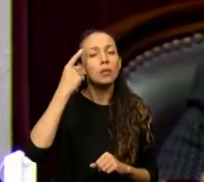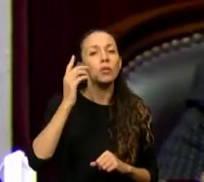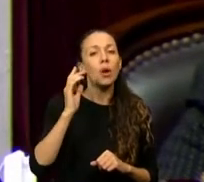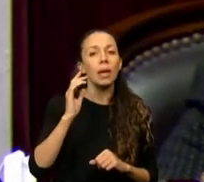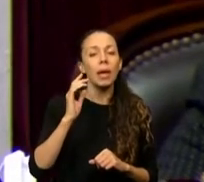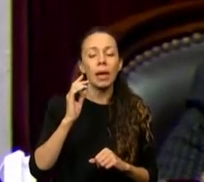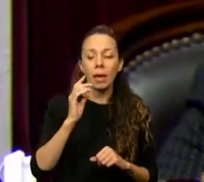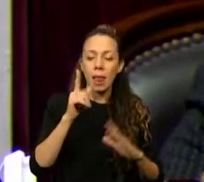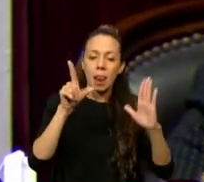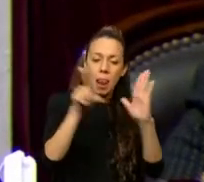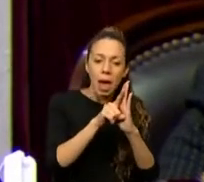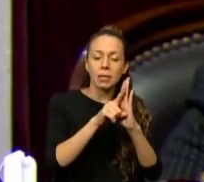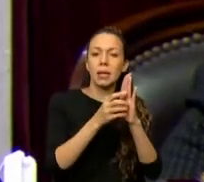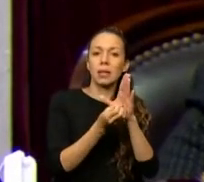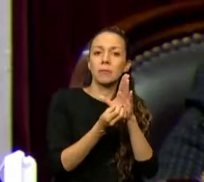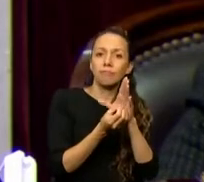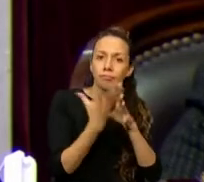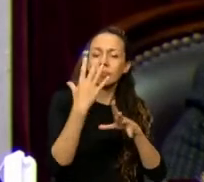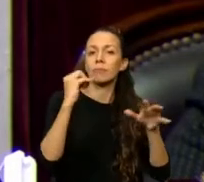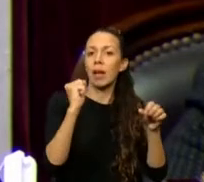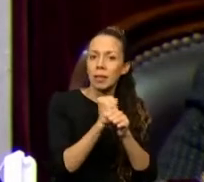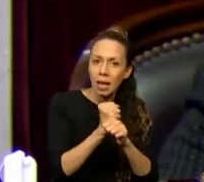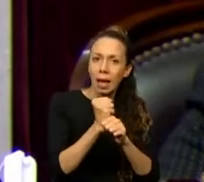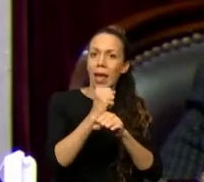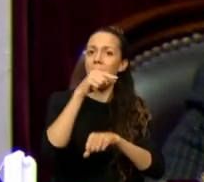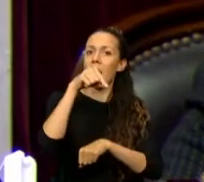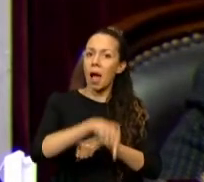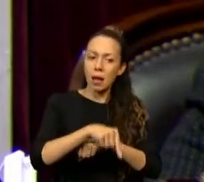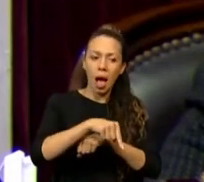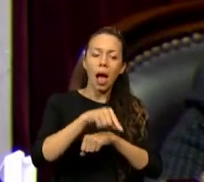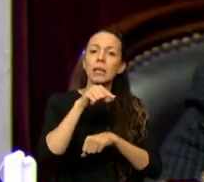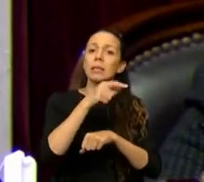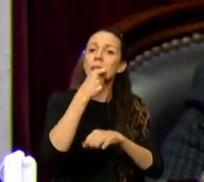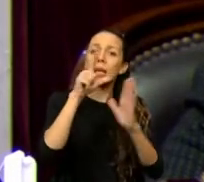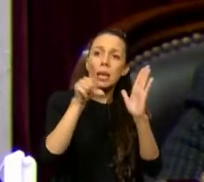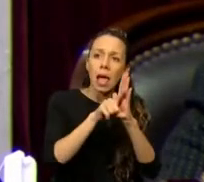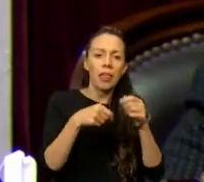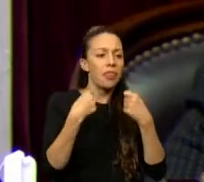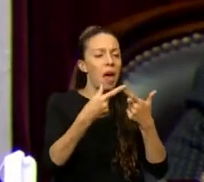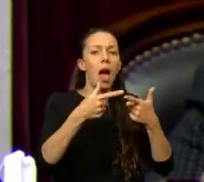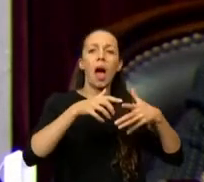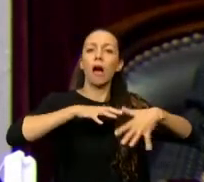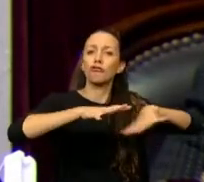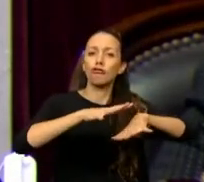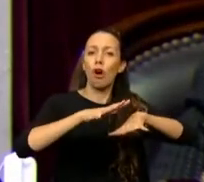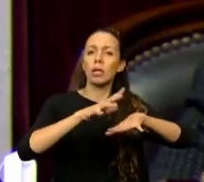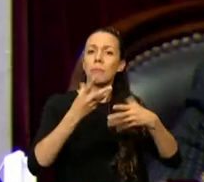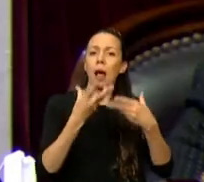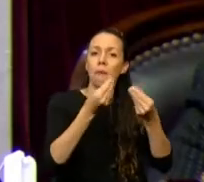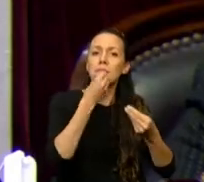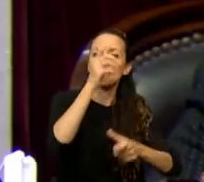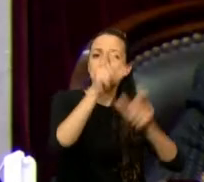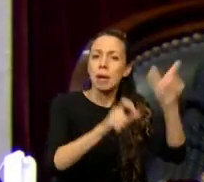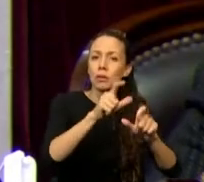cada instrumento legal que producimos en esta Cámara, que promueve acciones y políticas públicas, que conjugan la